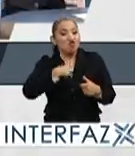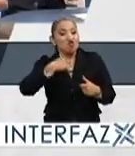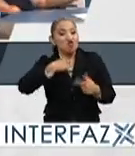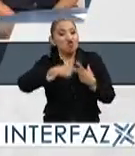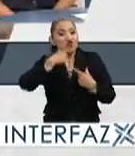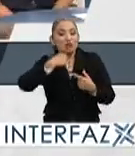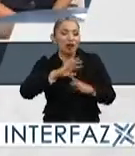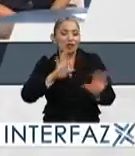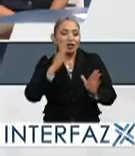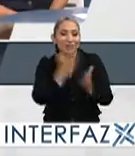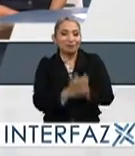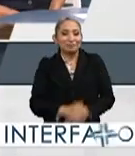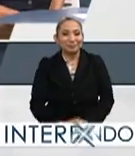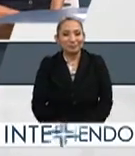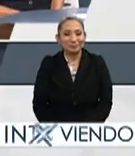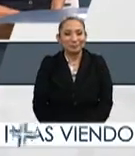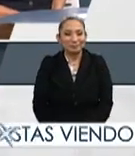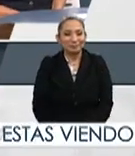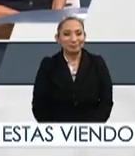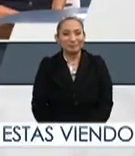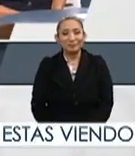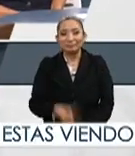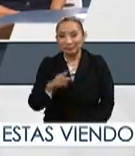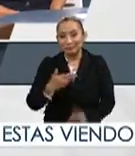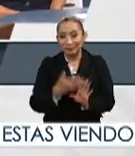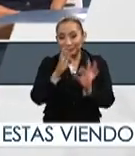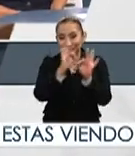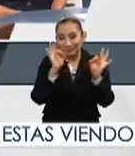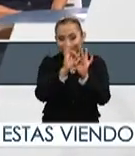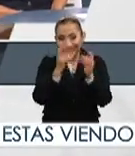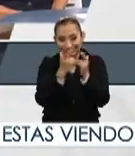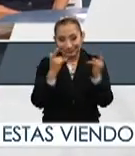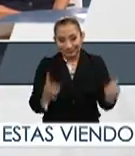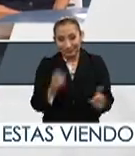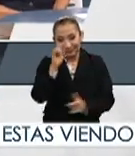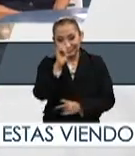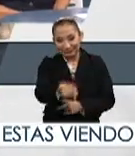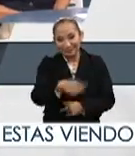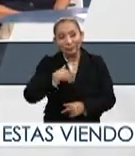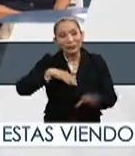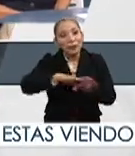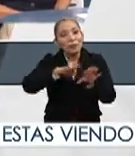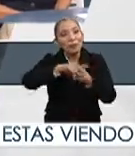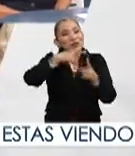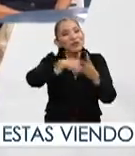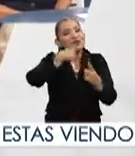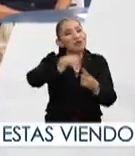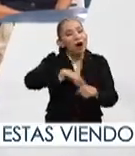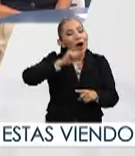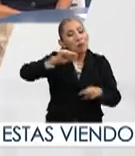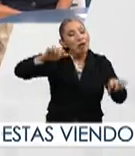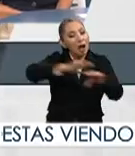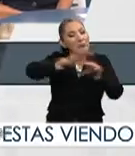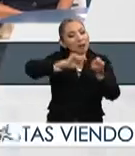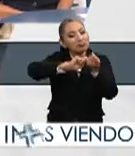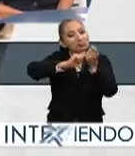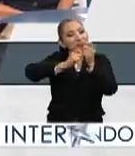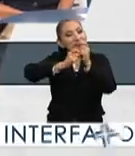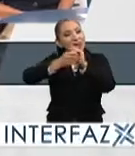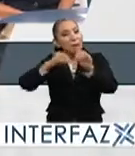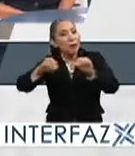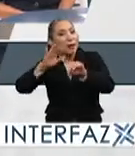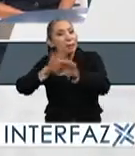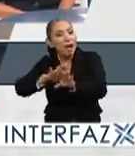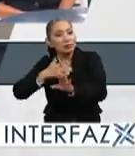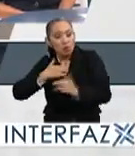nosotros. Pues yo creo que es muy, muy relevante esto que nos comenta sobre cómo la Cruz Roja pues está evolucionando a ser un movimiento más